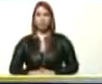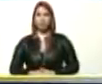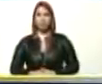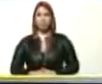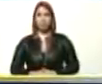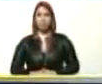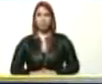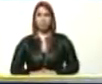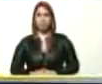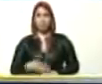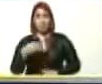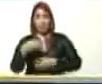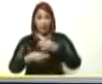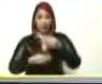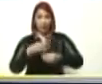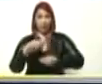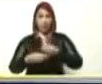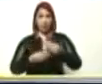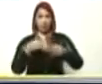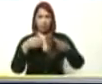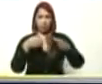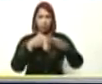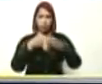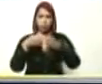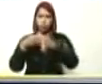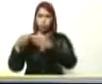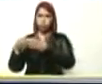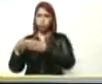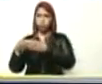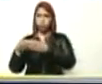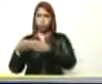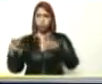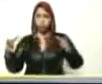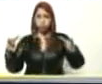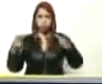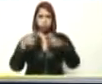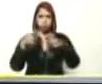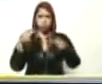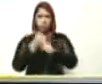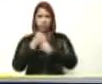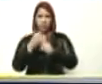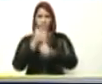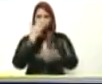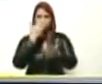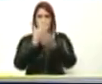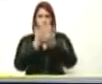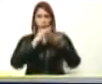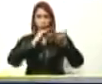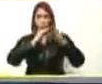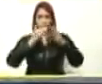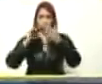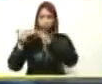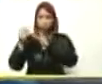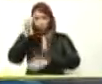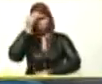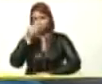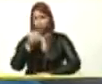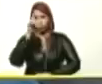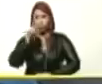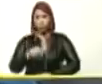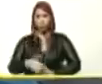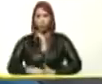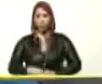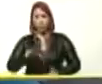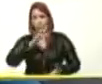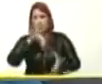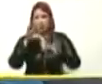para hacer focus group y reuniones de trabajo con los consejos comunales con